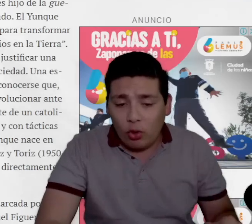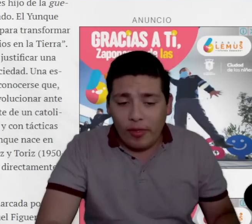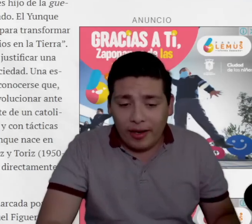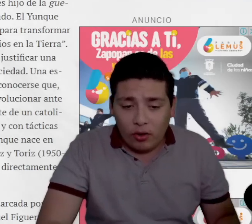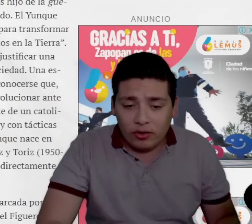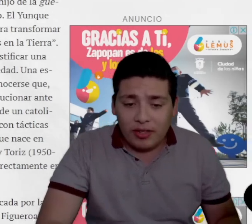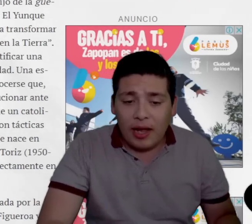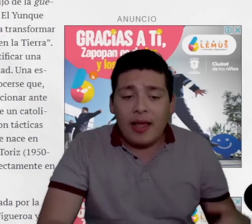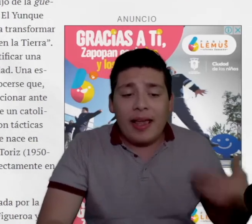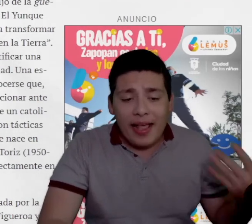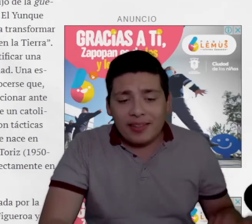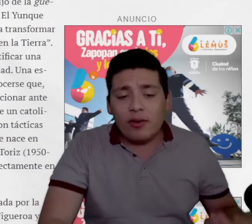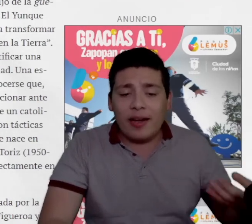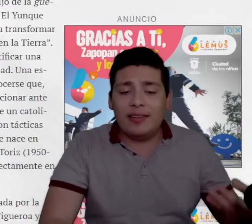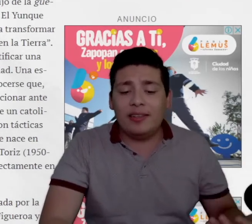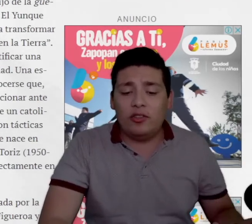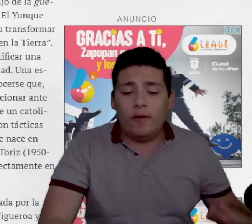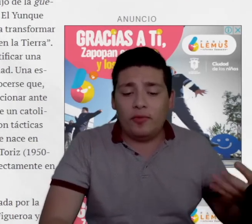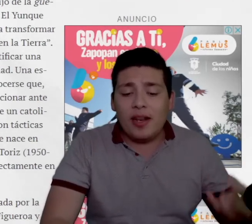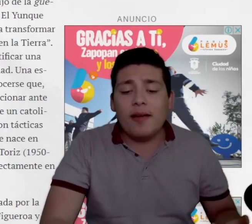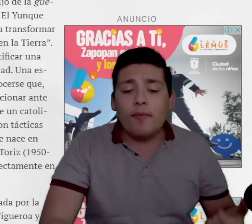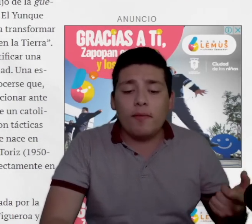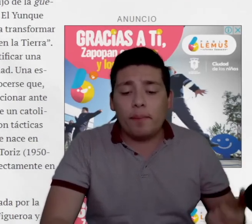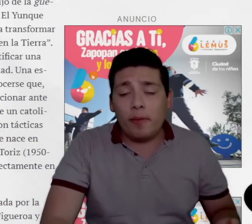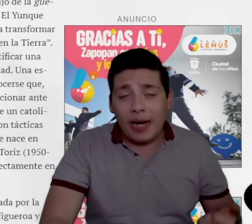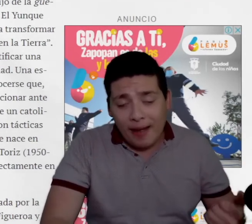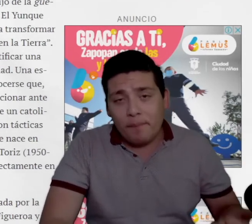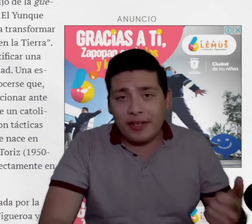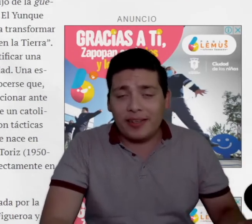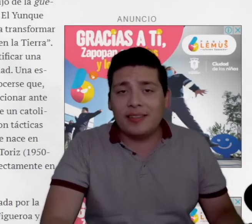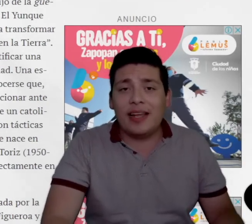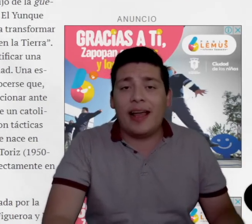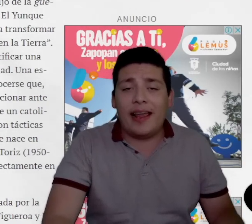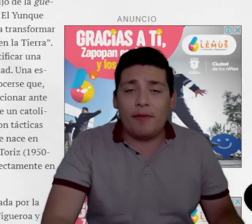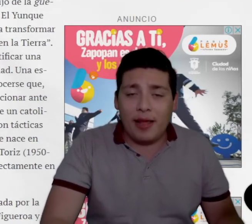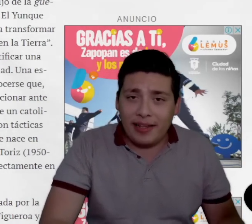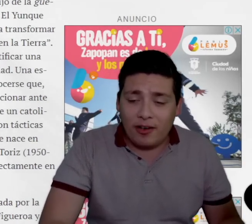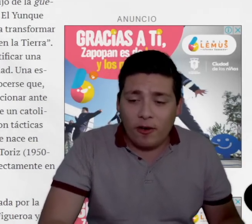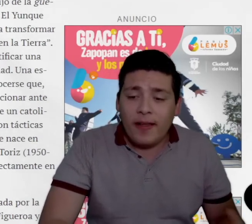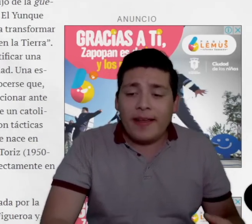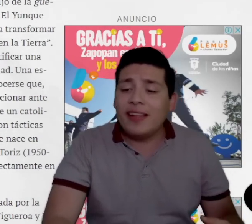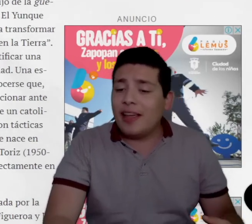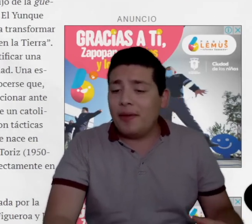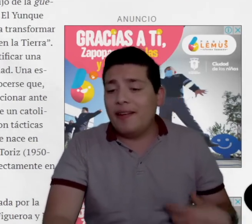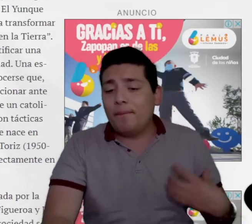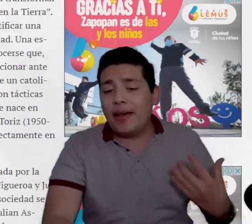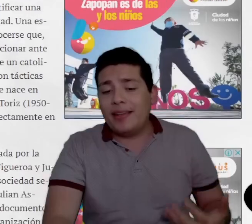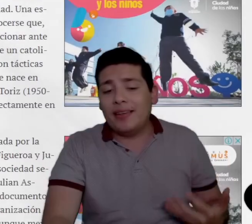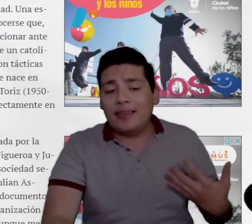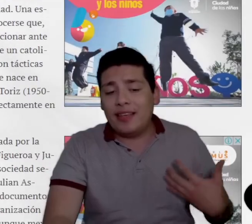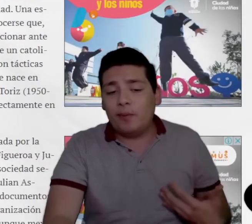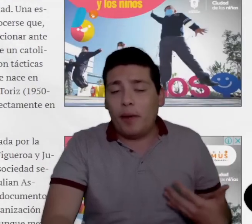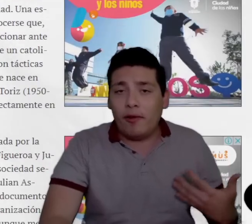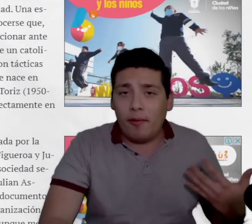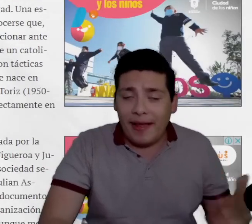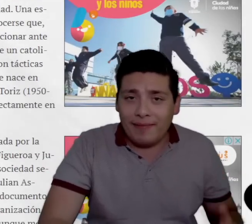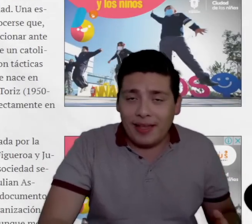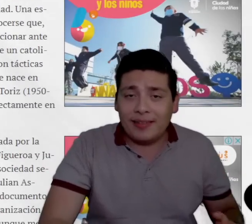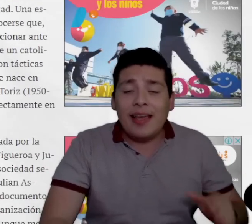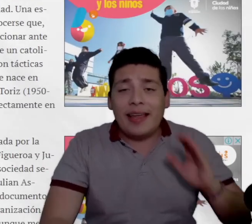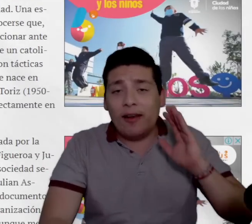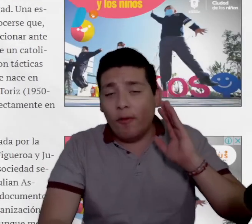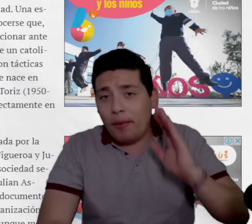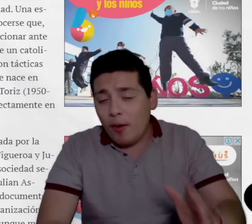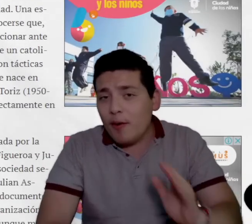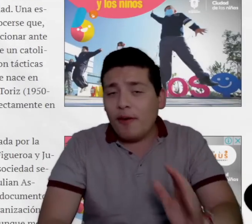a toda costa. Esta organización tiene gran presencia en México y también en países